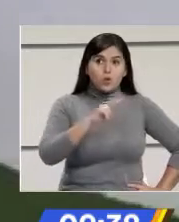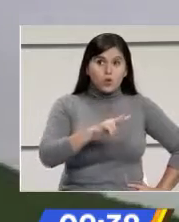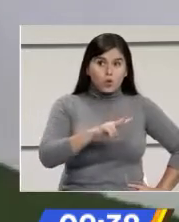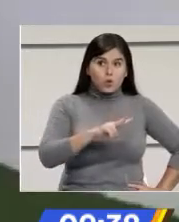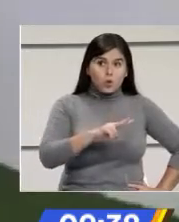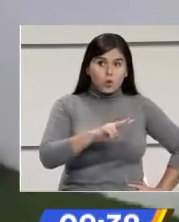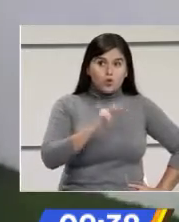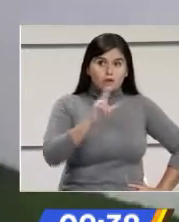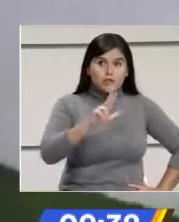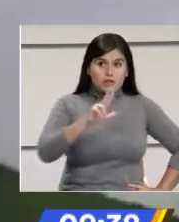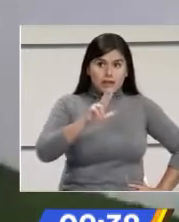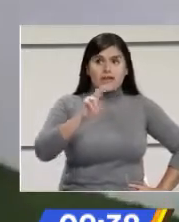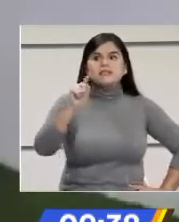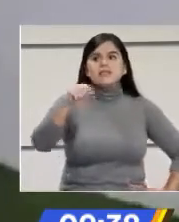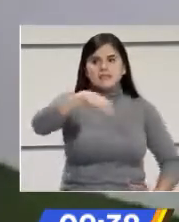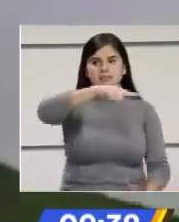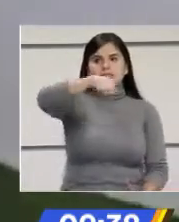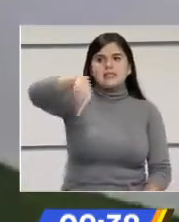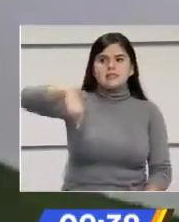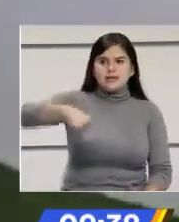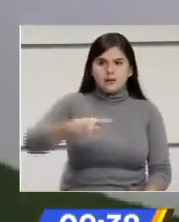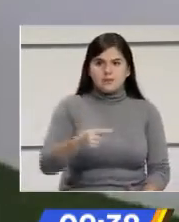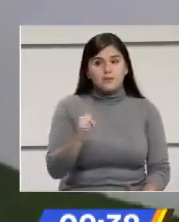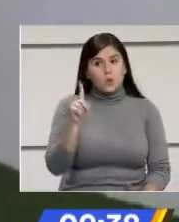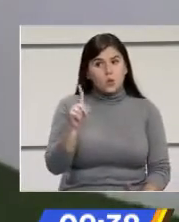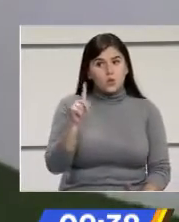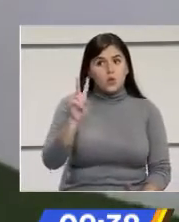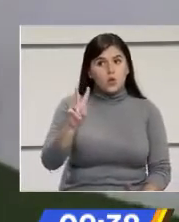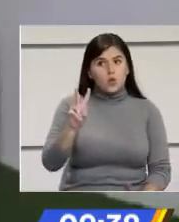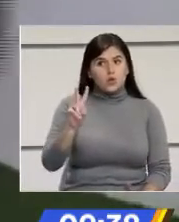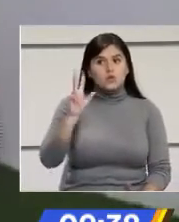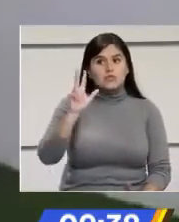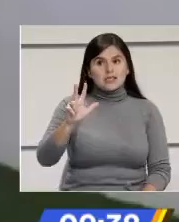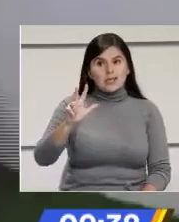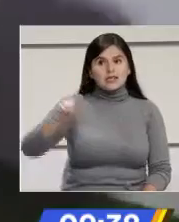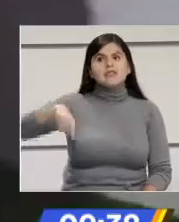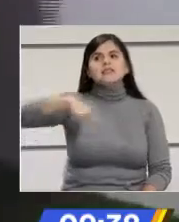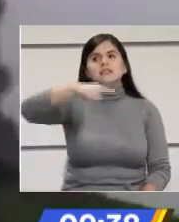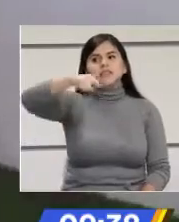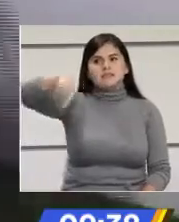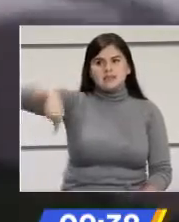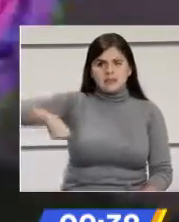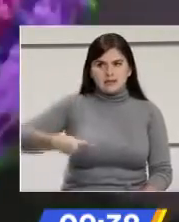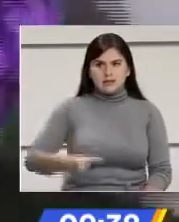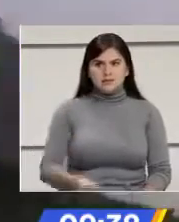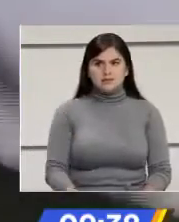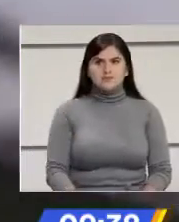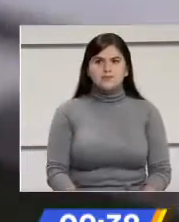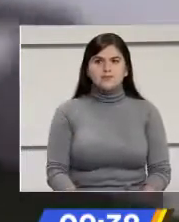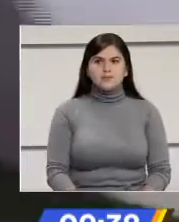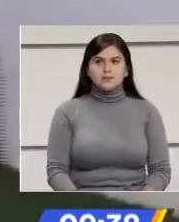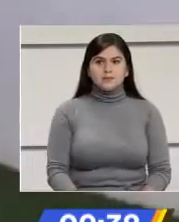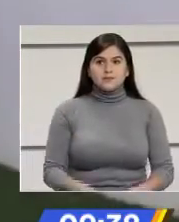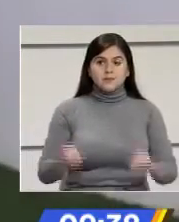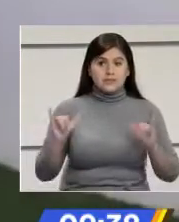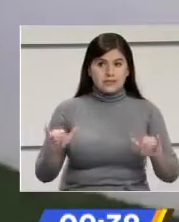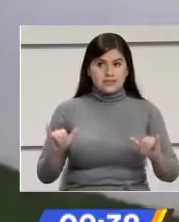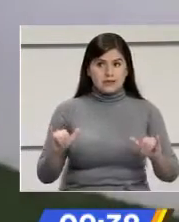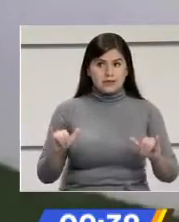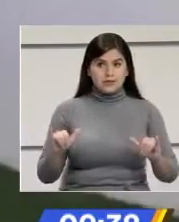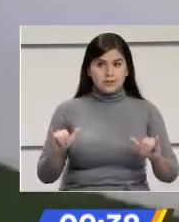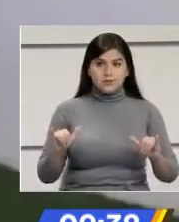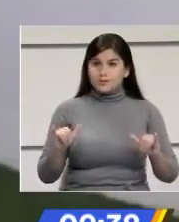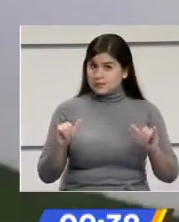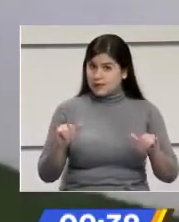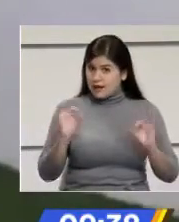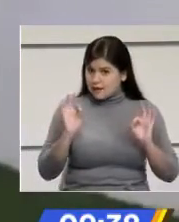dos, tres y giramos. Uno, dos, tres y tiramos. ¿Lo tenemos ahí?